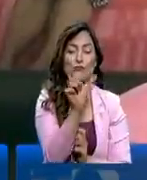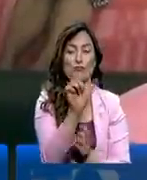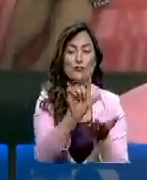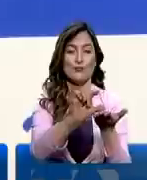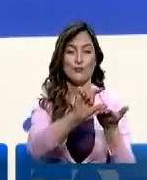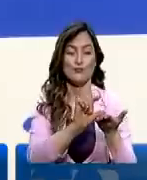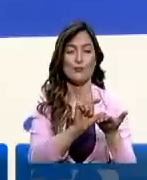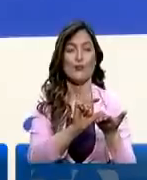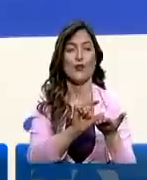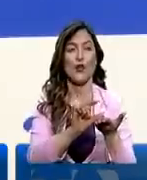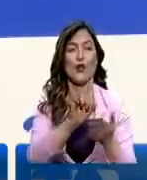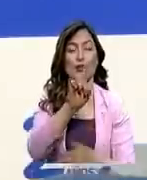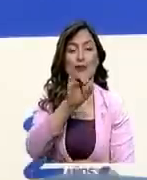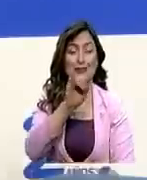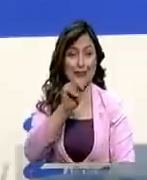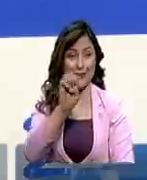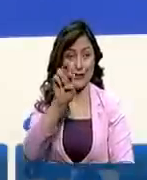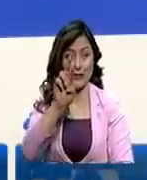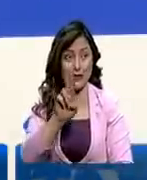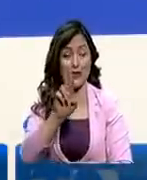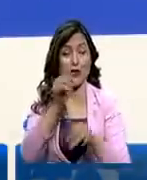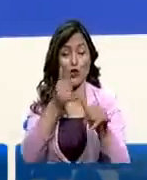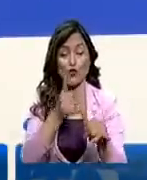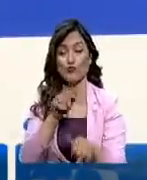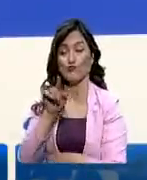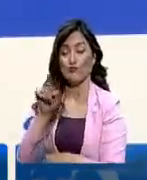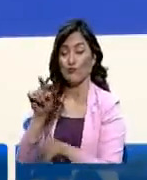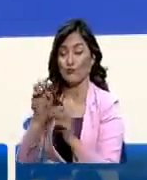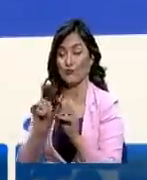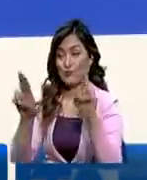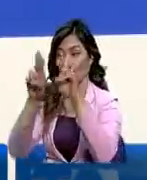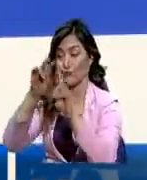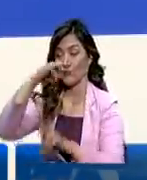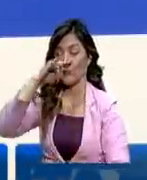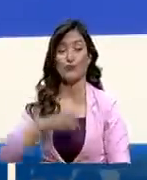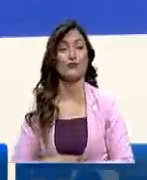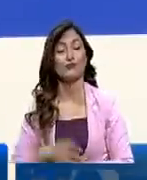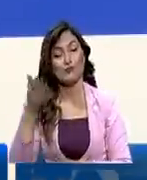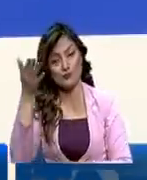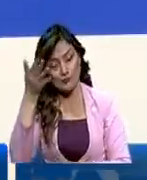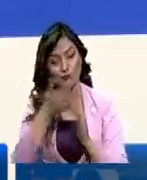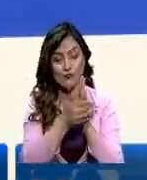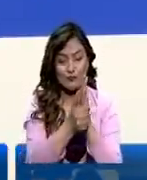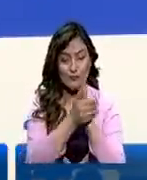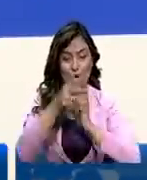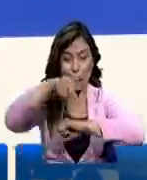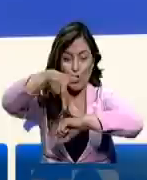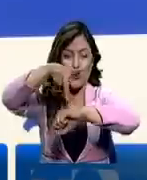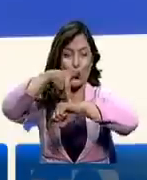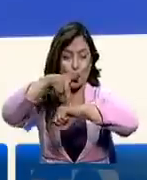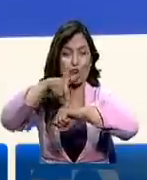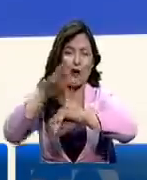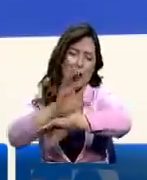y UNICEF. Programas tendientes a la capacitación docente, a la profesionalización de maestros del sector rural,